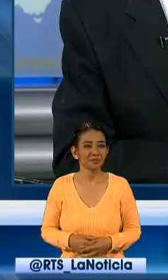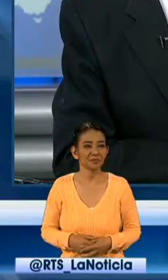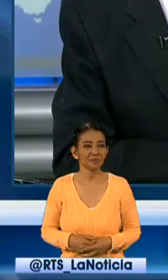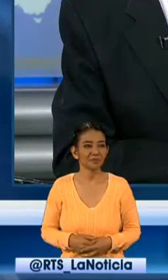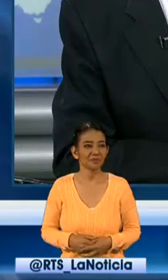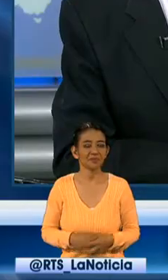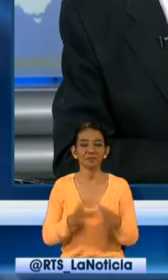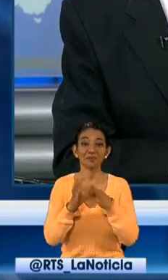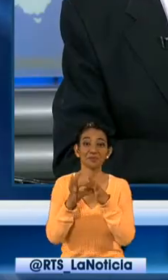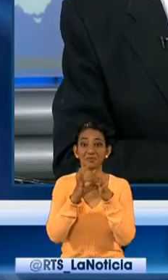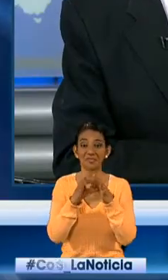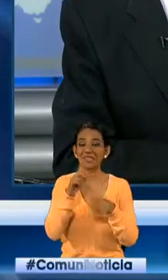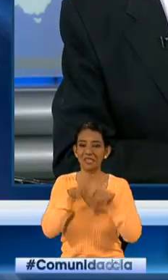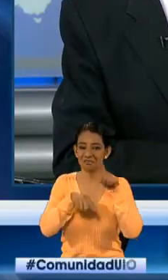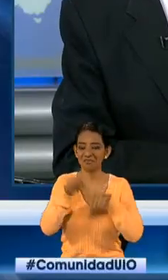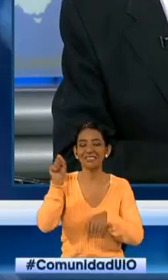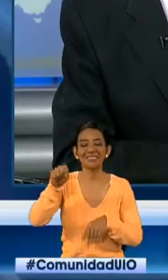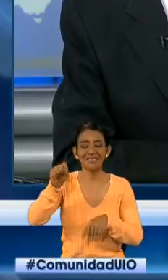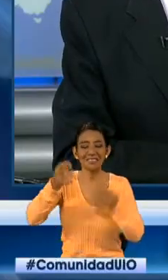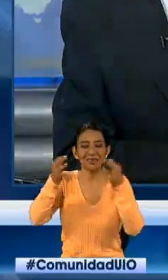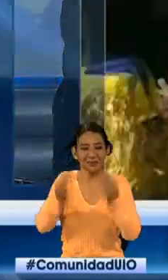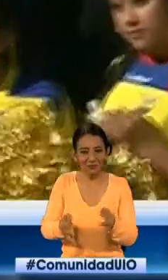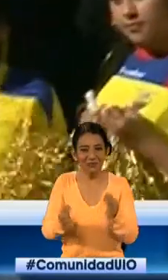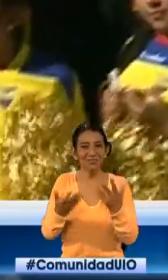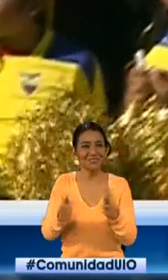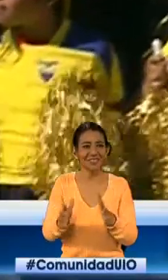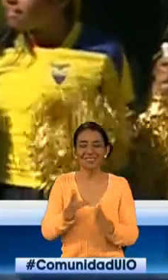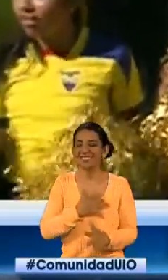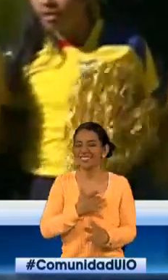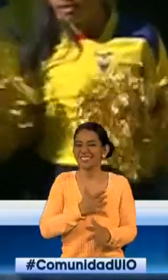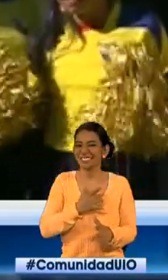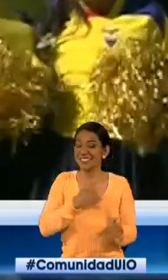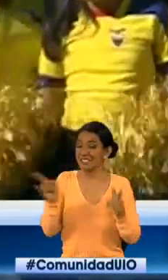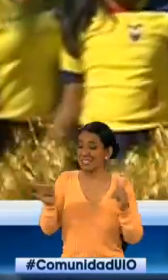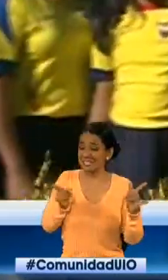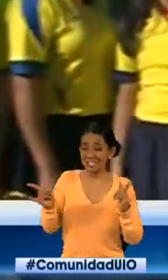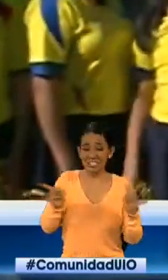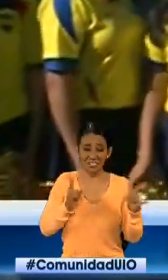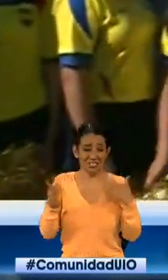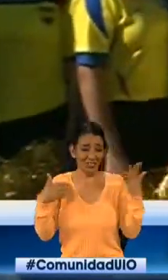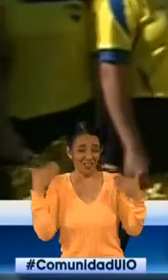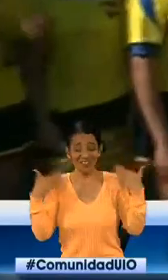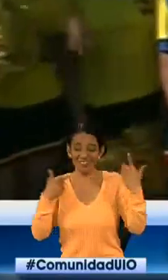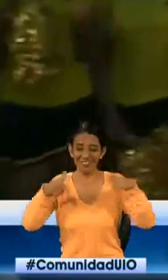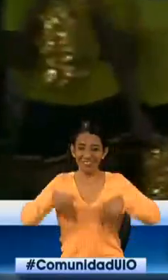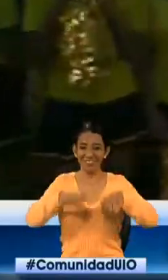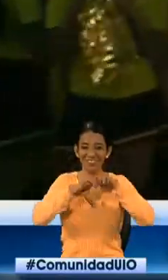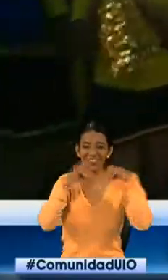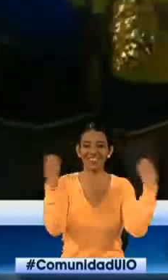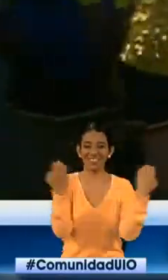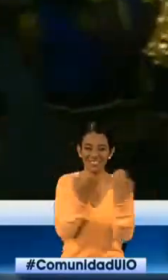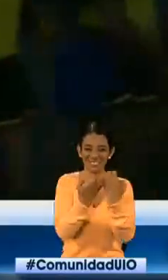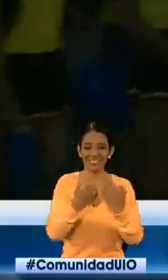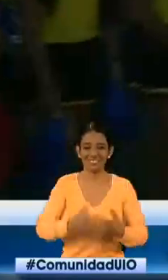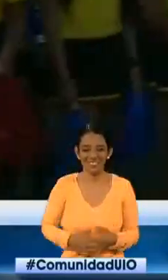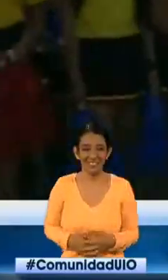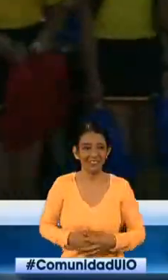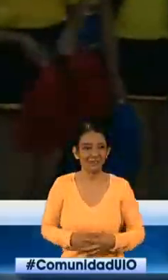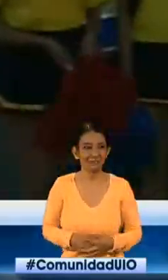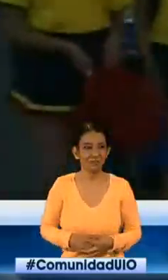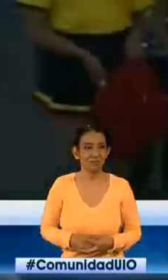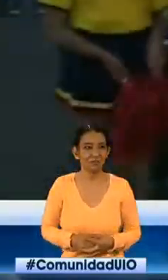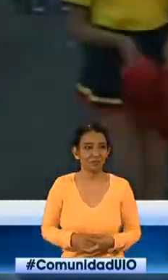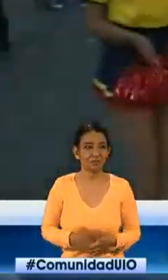Roberto, amigos, sí, precisamente nosotros estamos contagiados de toda la alegría que se vive aquí en el Estadio Olímpico Atahualpa. Hay